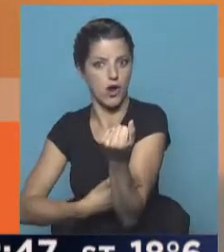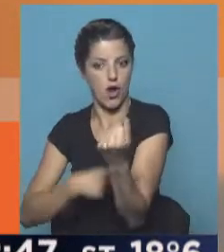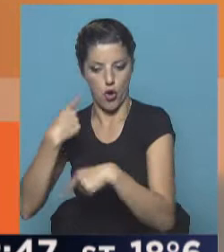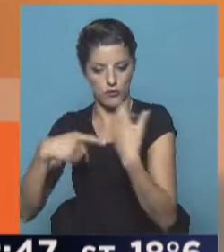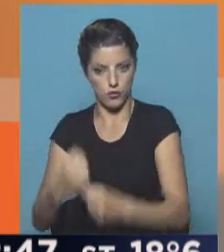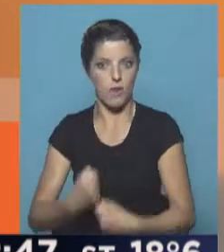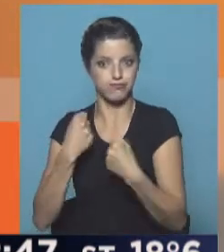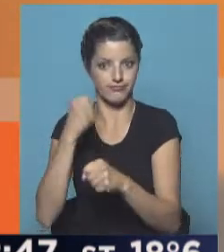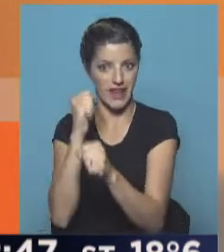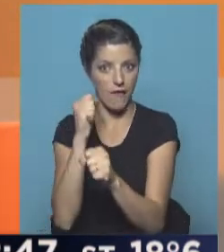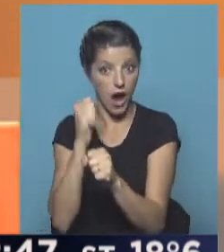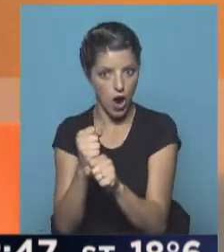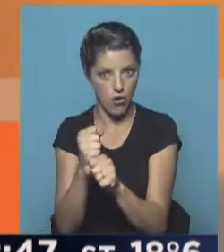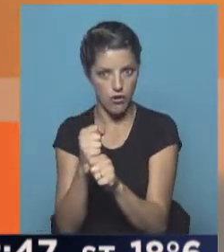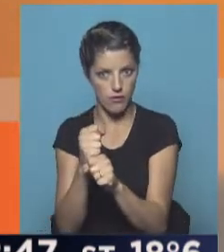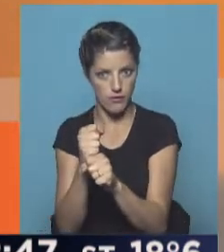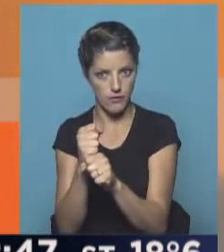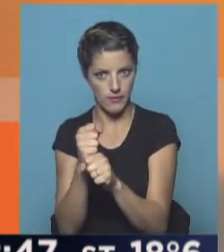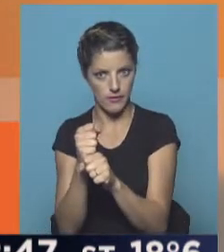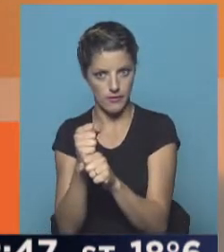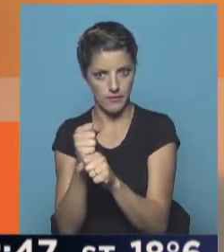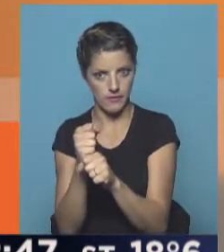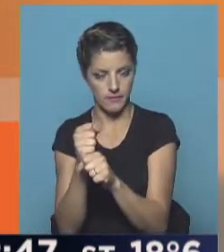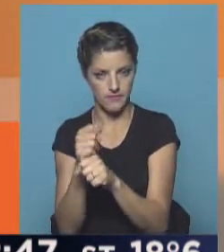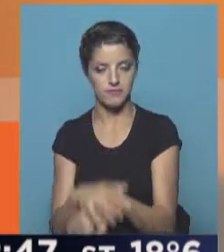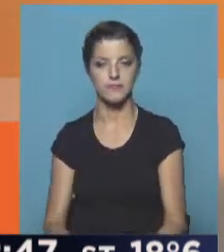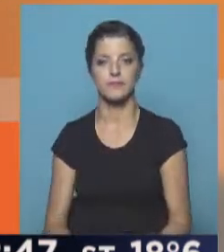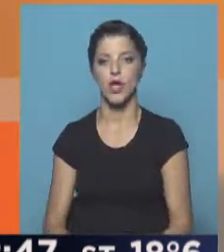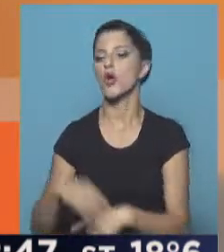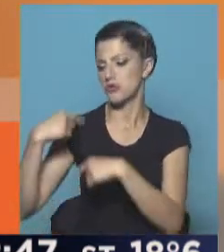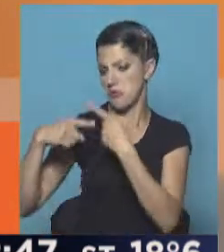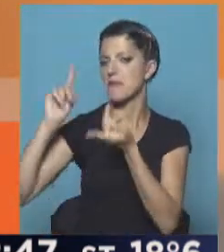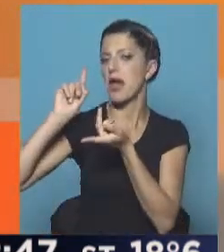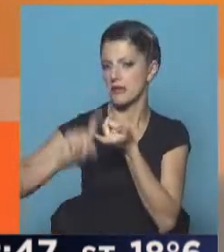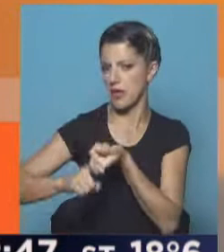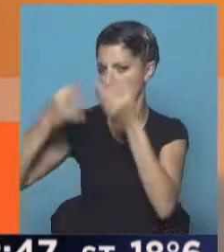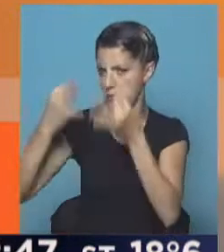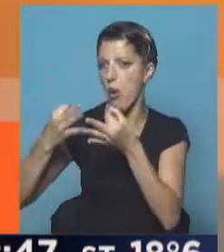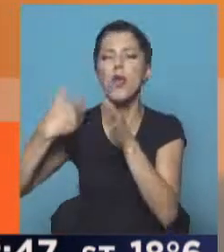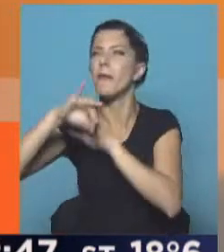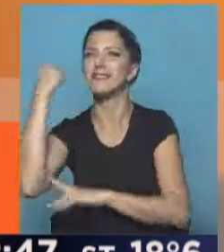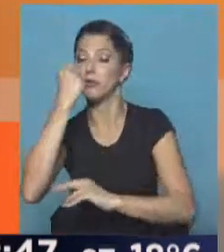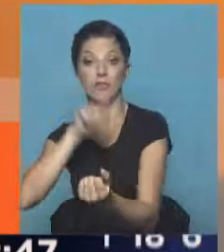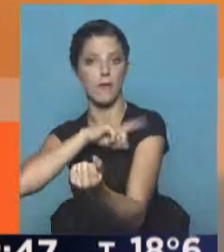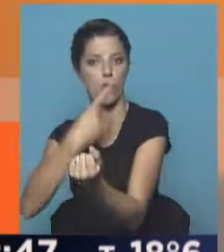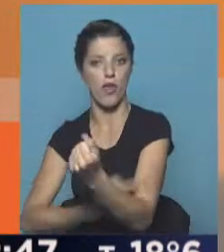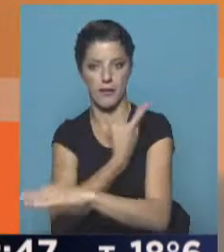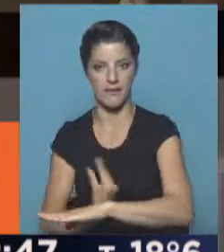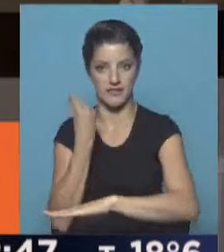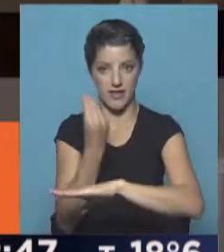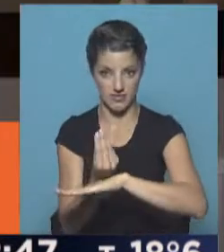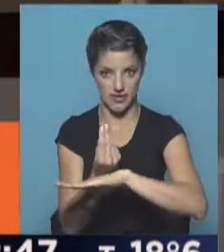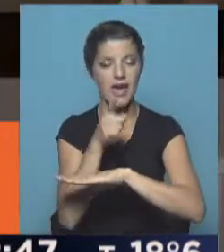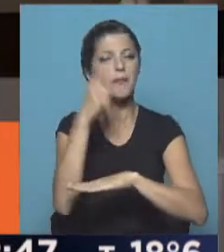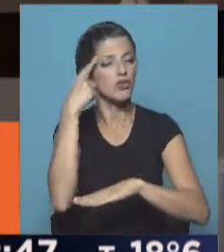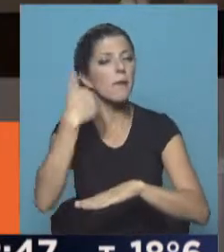y, sí, y conservar la institución marital y el poder presidencial a tener una actitud de mujer